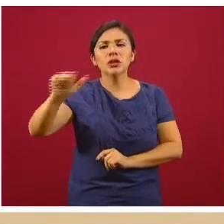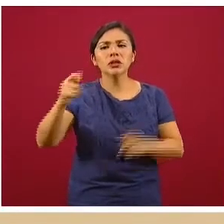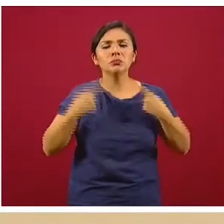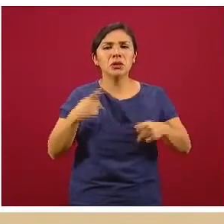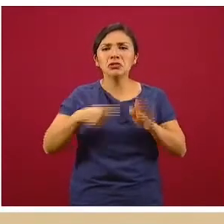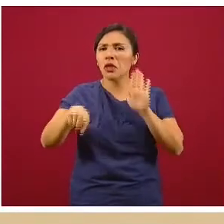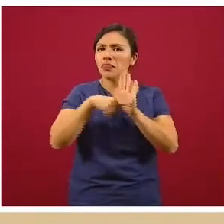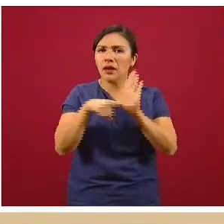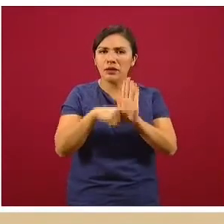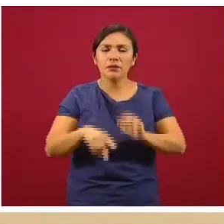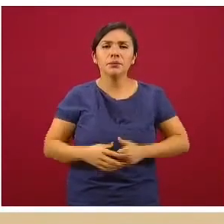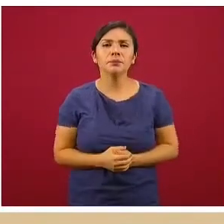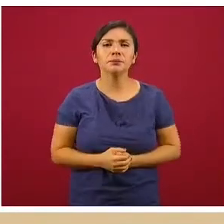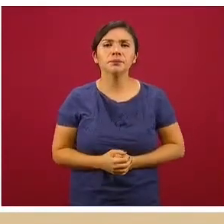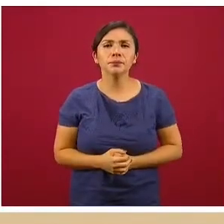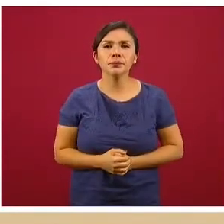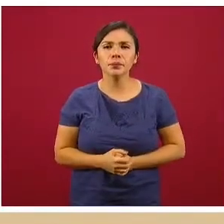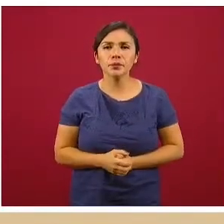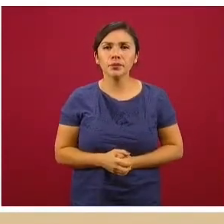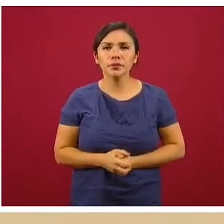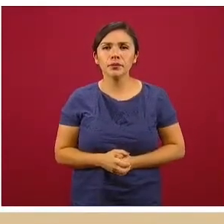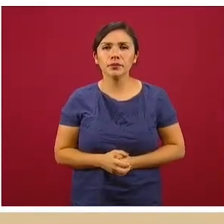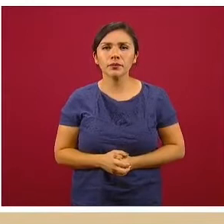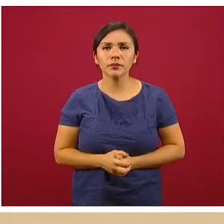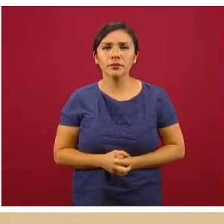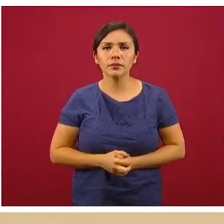144.486, fueron descartadas. La siguiente, por favor.